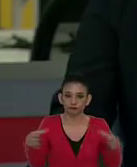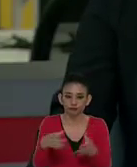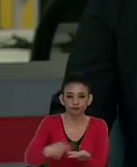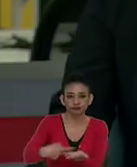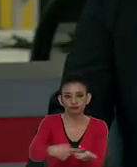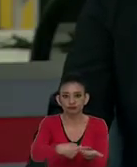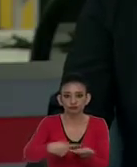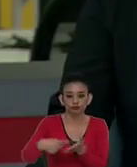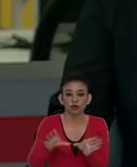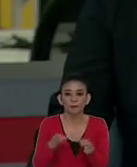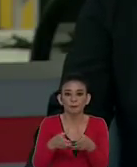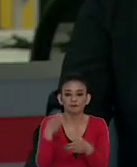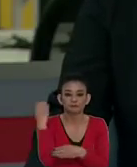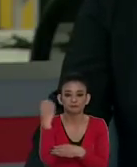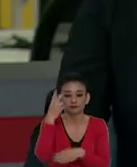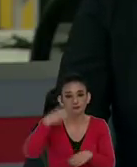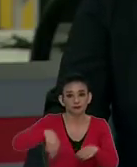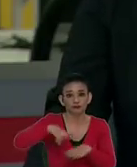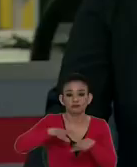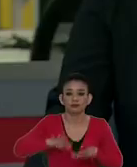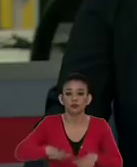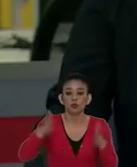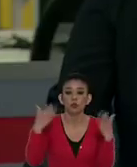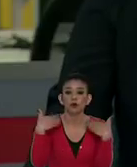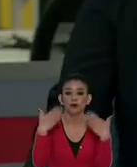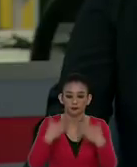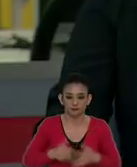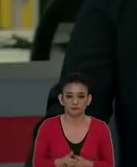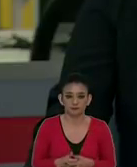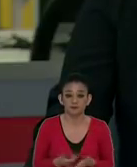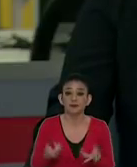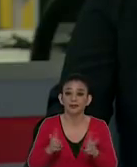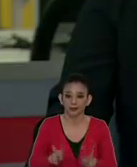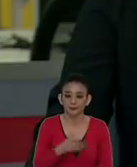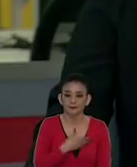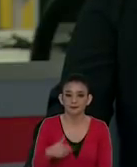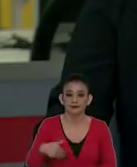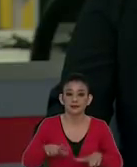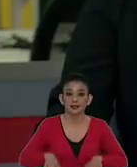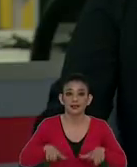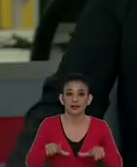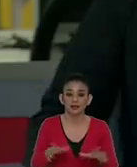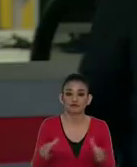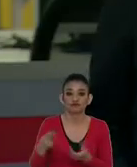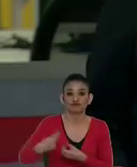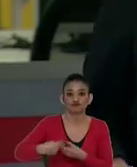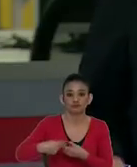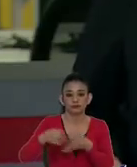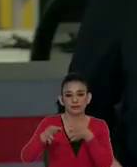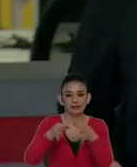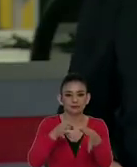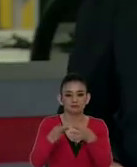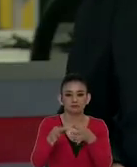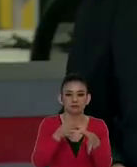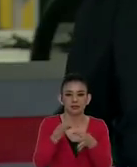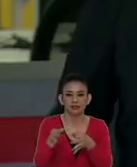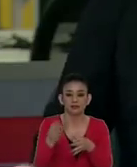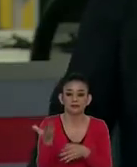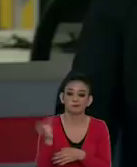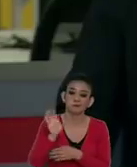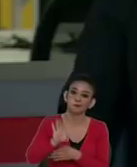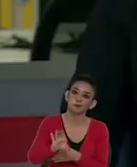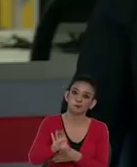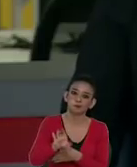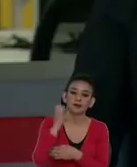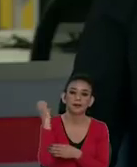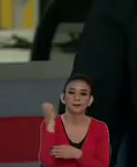Emergencia Nacional en la ciudad de Guayaquil, donde también estuvo el presidente Lenín Moreno, quien mencionó el monto destinado para atender esa emergencia